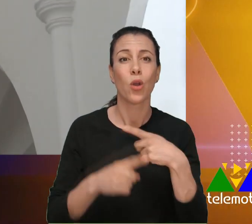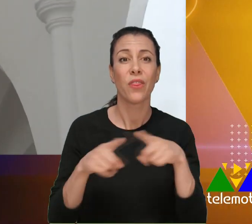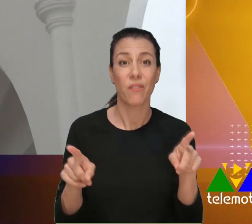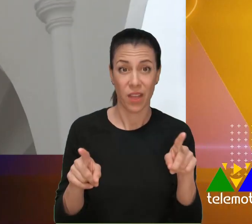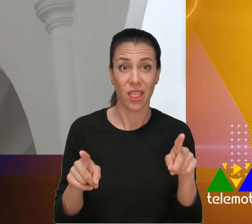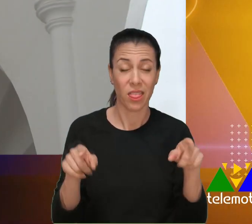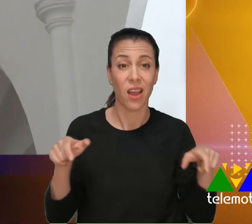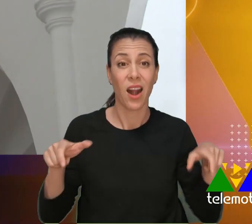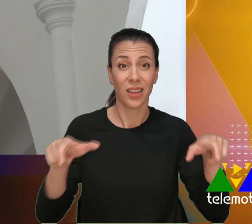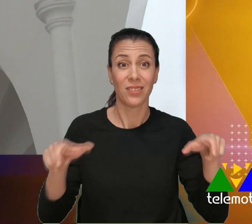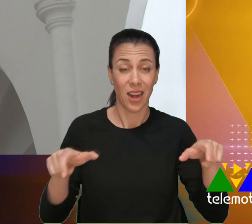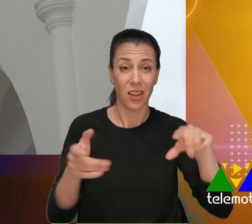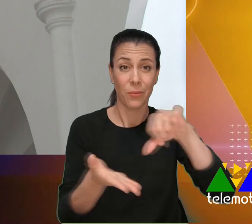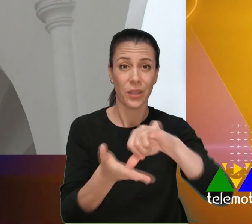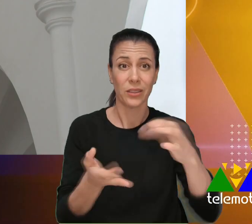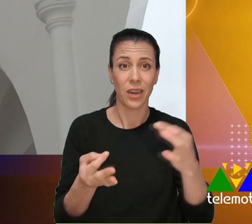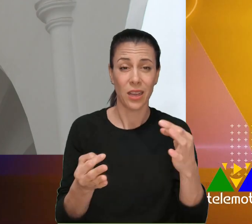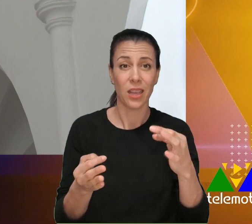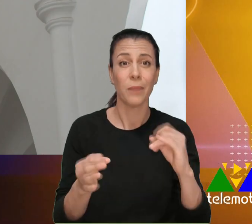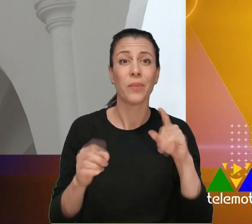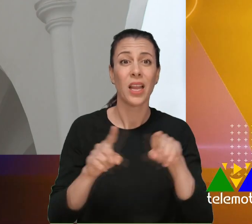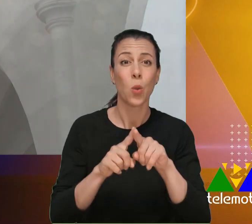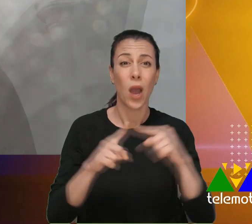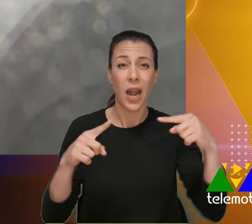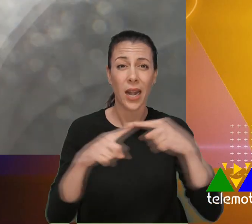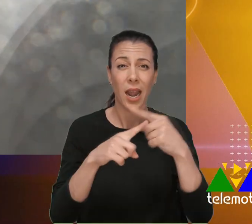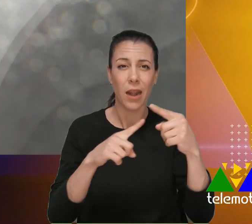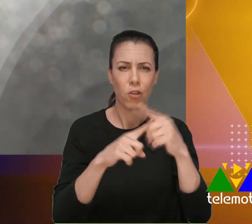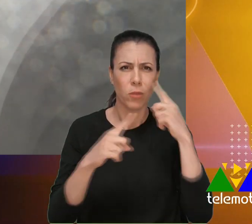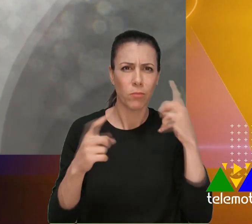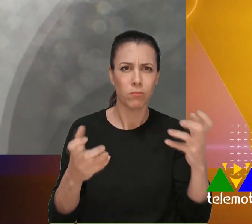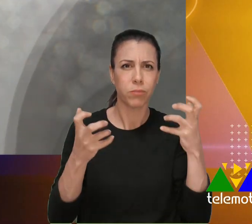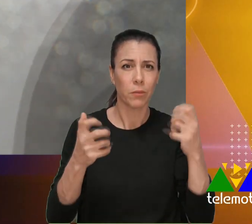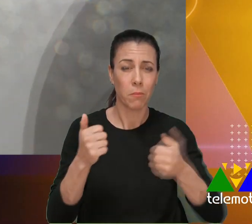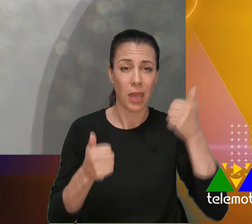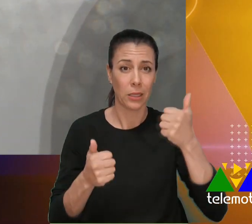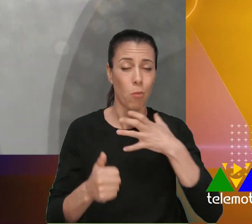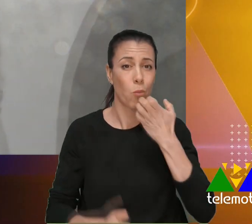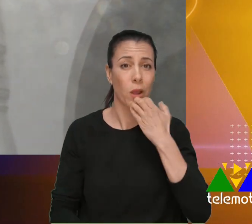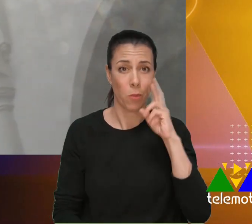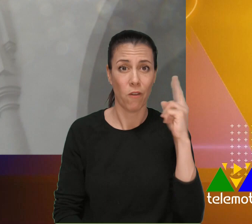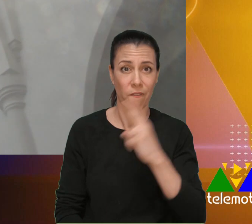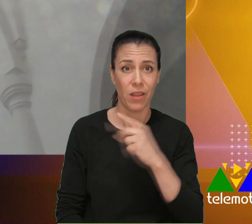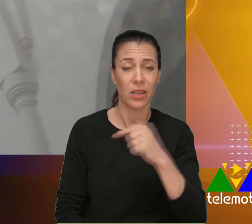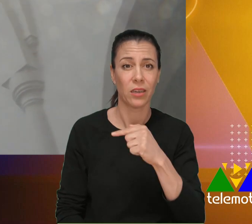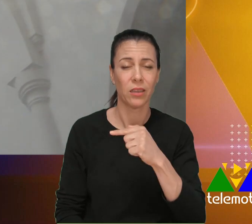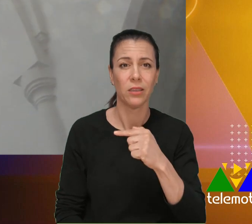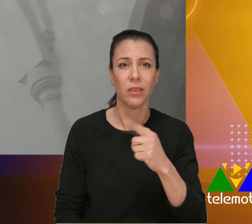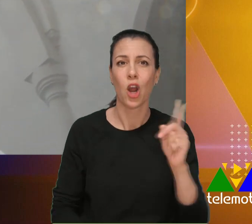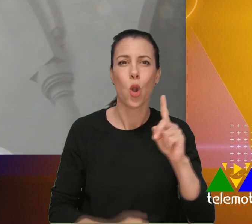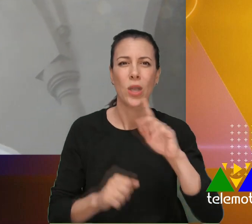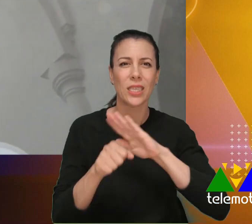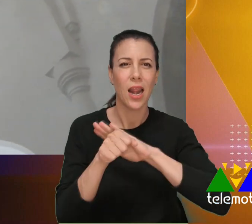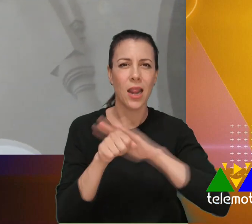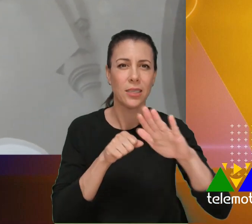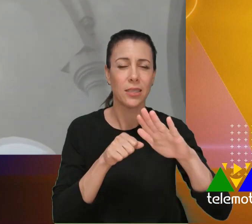de las capillas laterales es que las nerviaciones están resaltadas, como se pueden ver, por ejemplo, aquí está resaltada, no es lisa